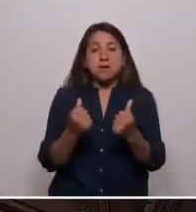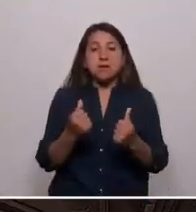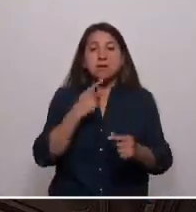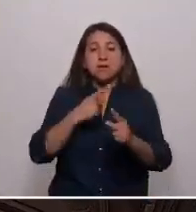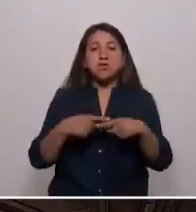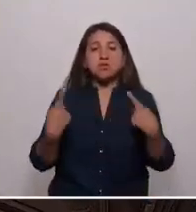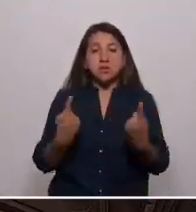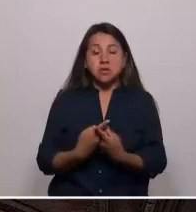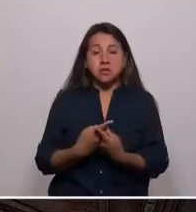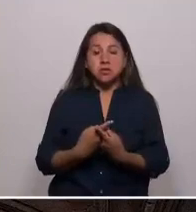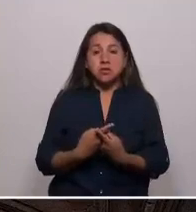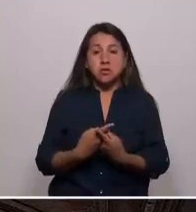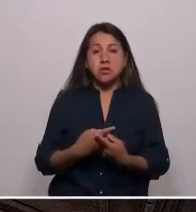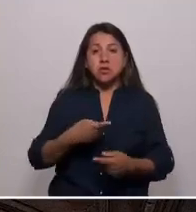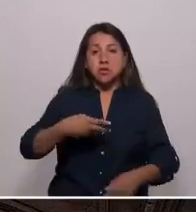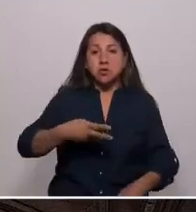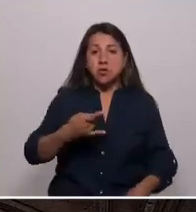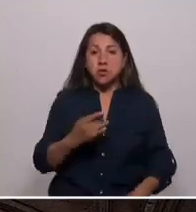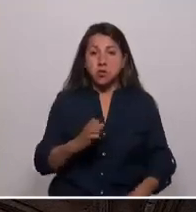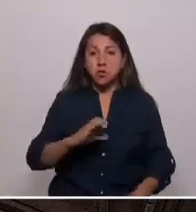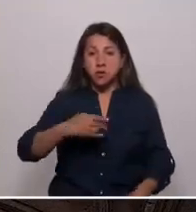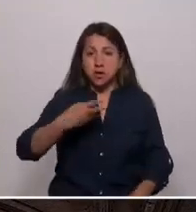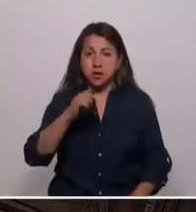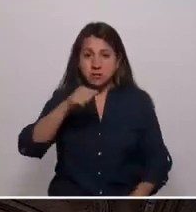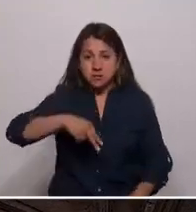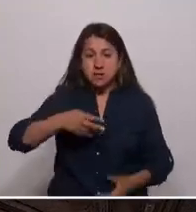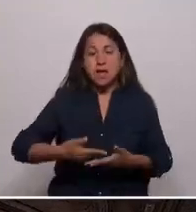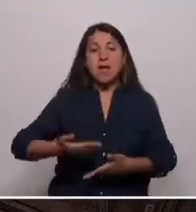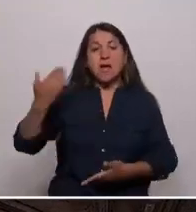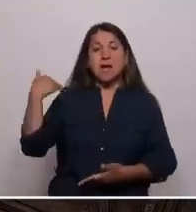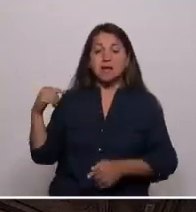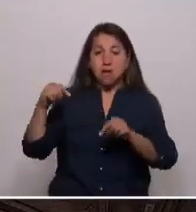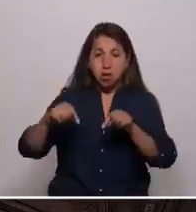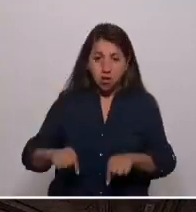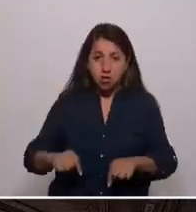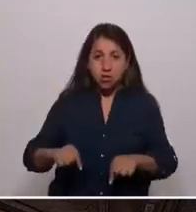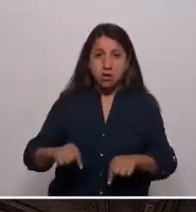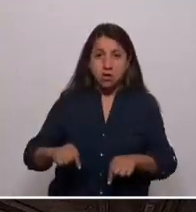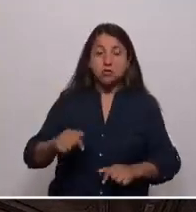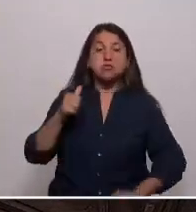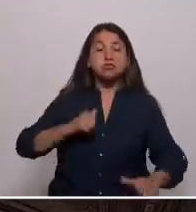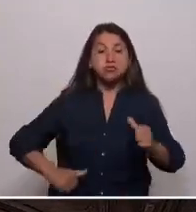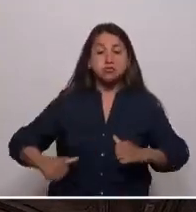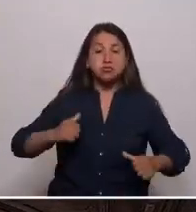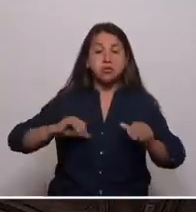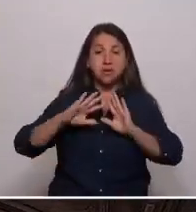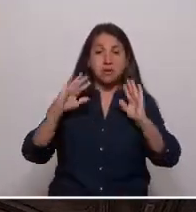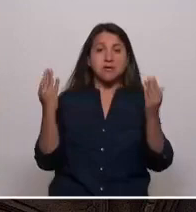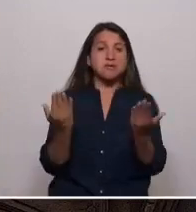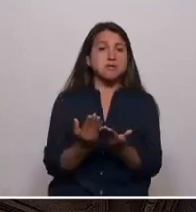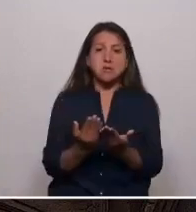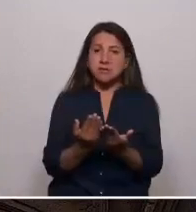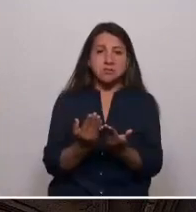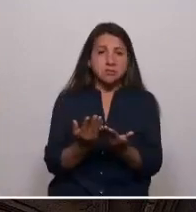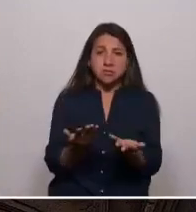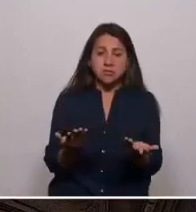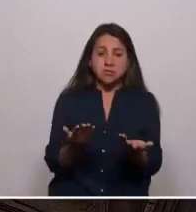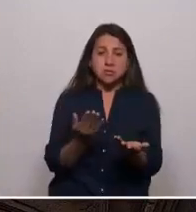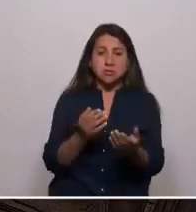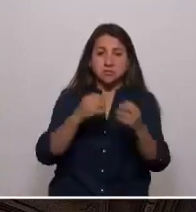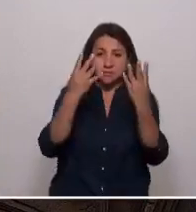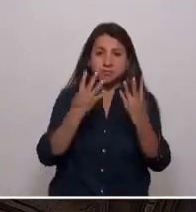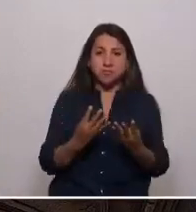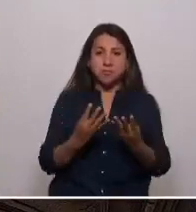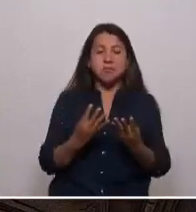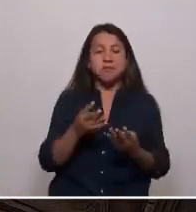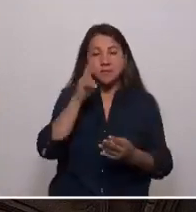Weishan, a los hermanos caídos en el pasado y en el presente y a quienes hoy sufren el encierro sin el debido proceso, a las familias de